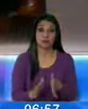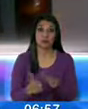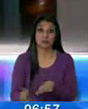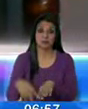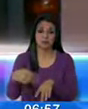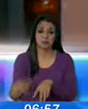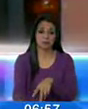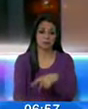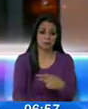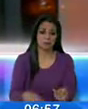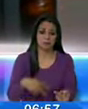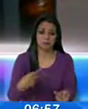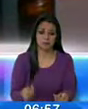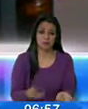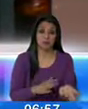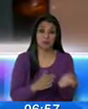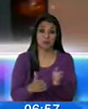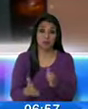que estaban sin vida y heridos.